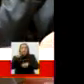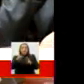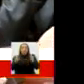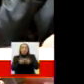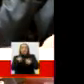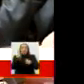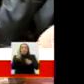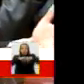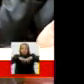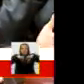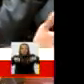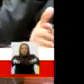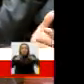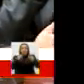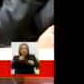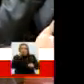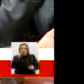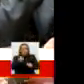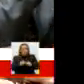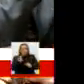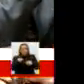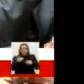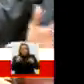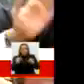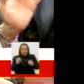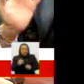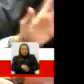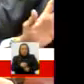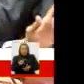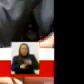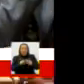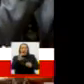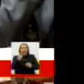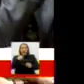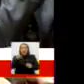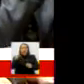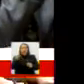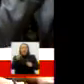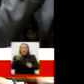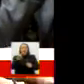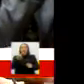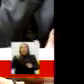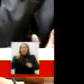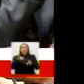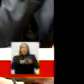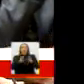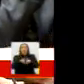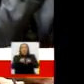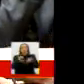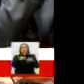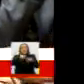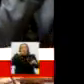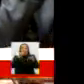dos cámaras, ustedes se acordarán, muchos de ustedes, otros no porque son muy jovencitos, que era Cámara de Diputados y Senado de la República, donde habían